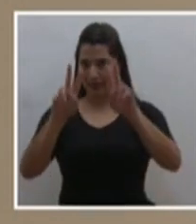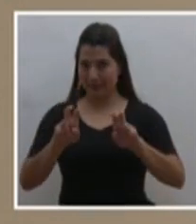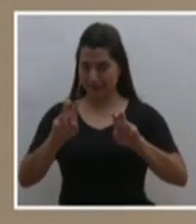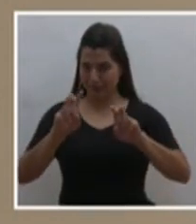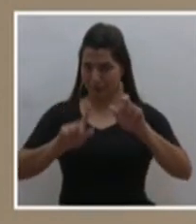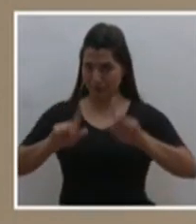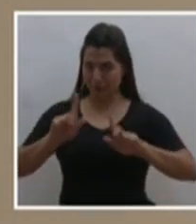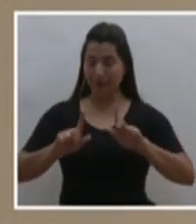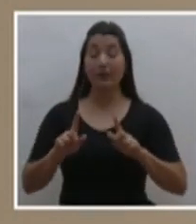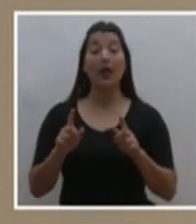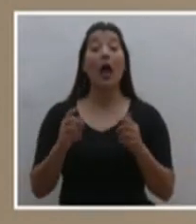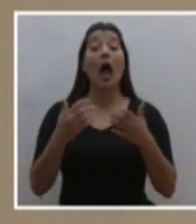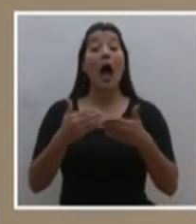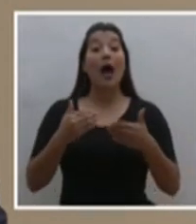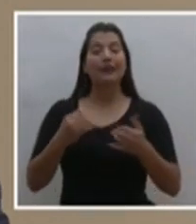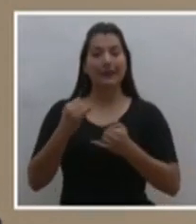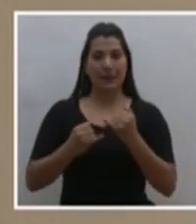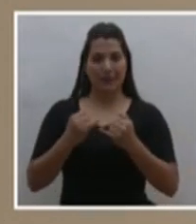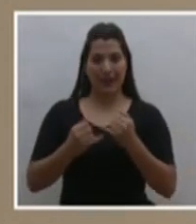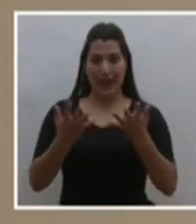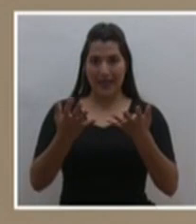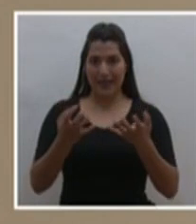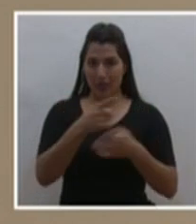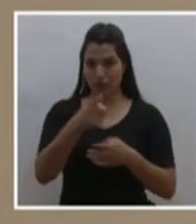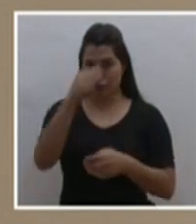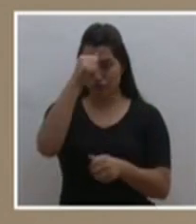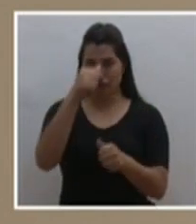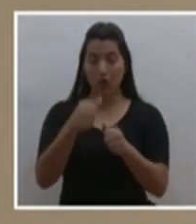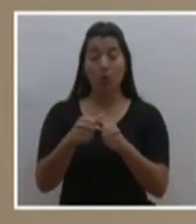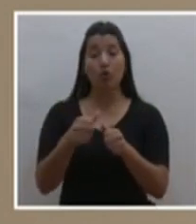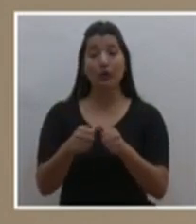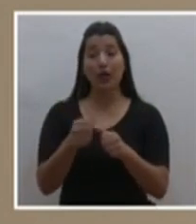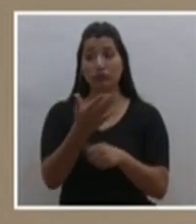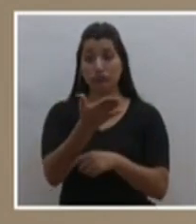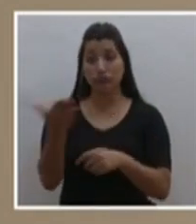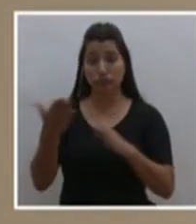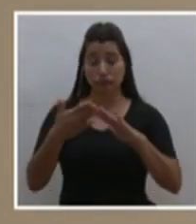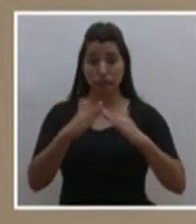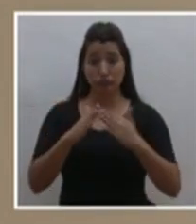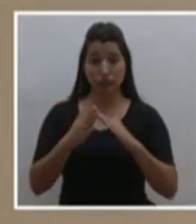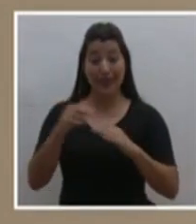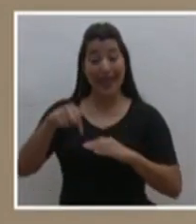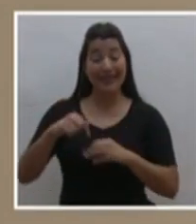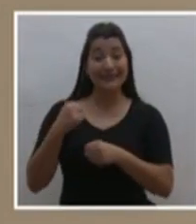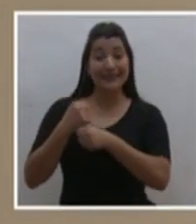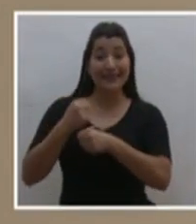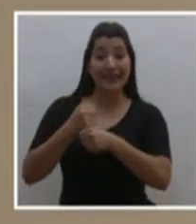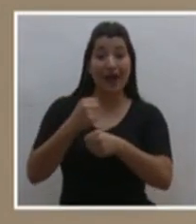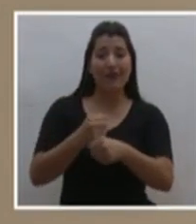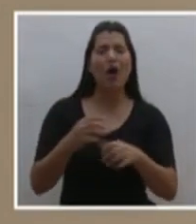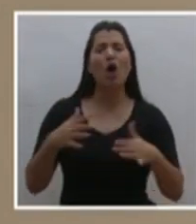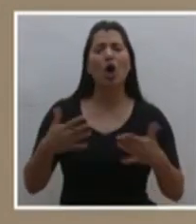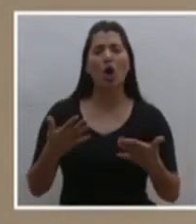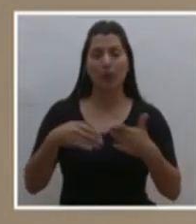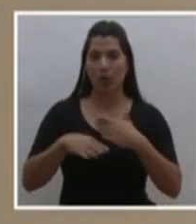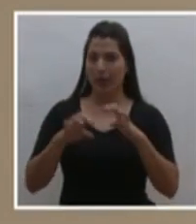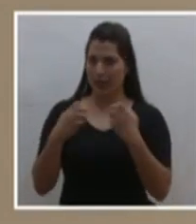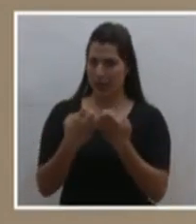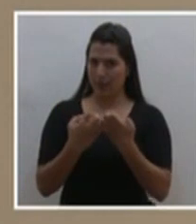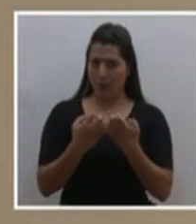quiero terminar sin antes recordarle a toda la ciudadanía que esto es un trabajo en equipo y por